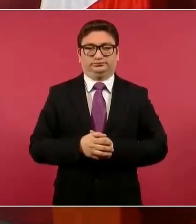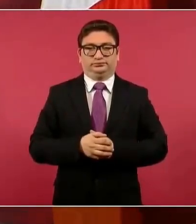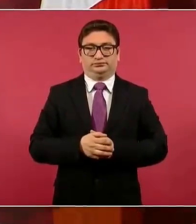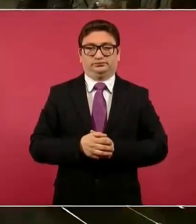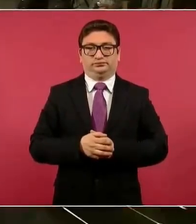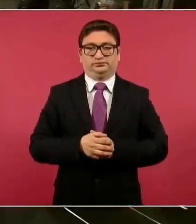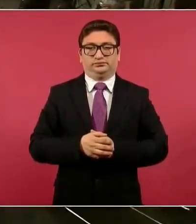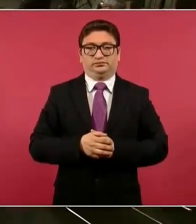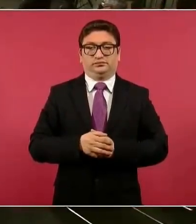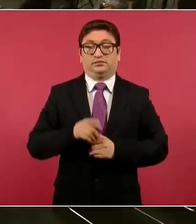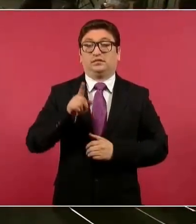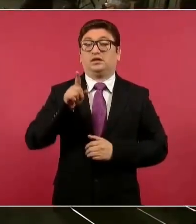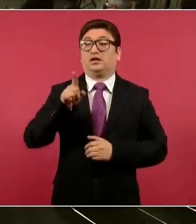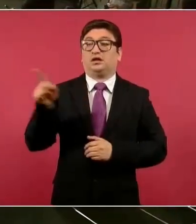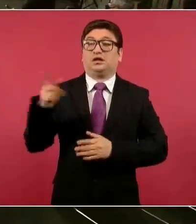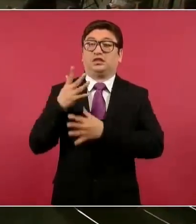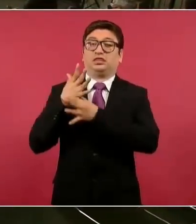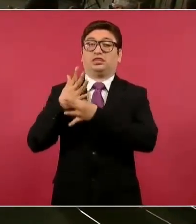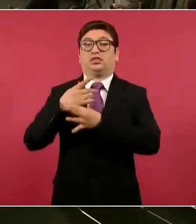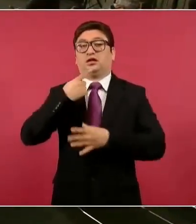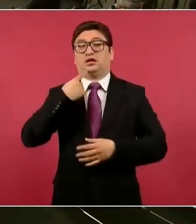Amenazaron con denunciarme.